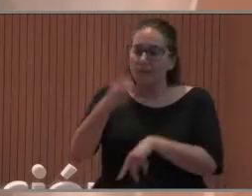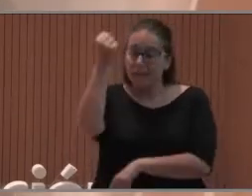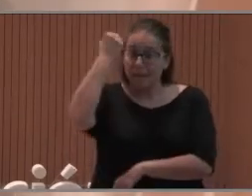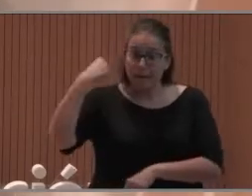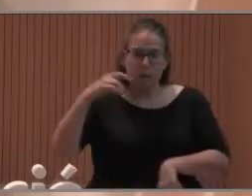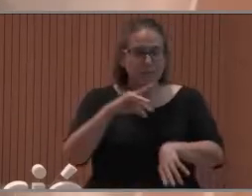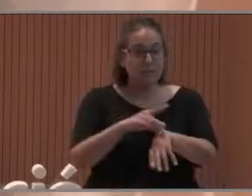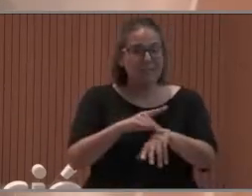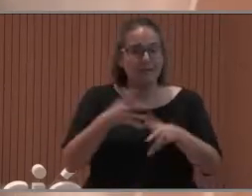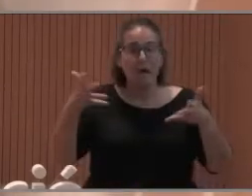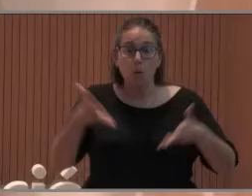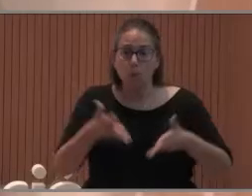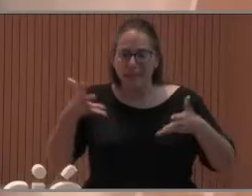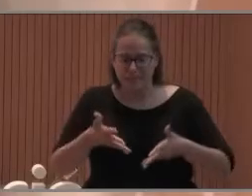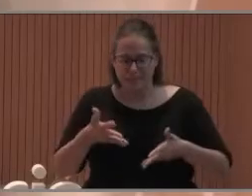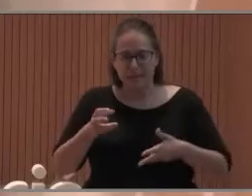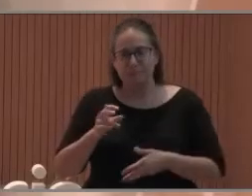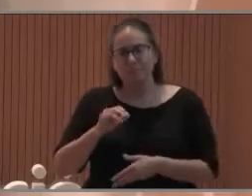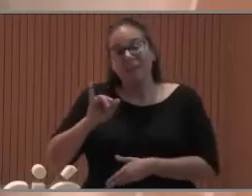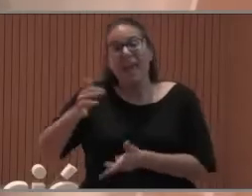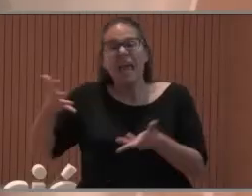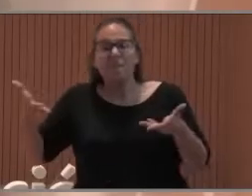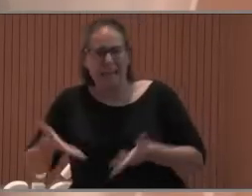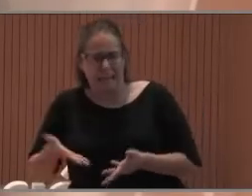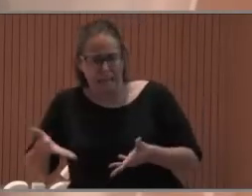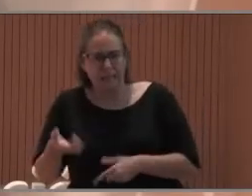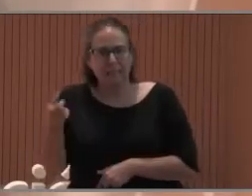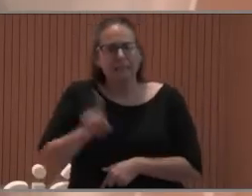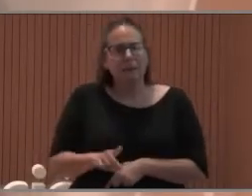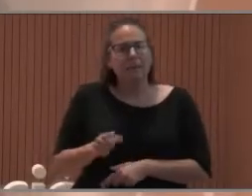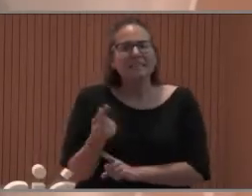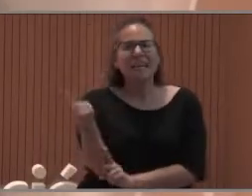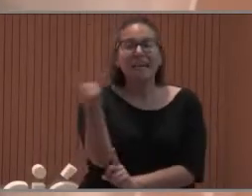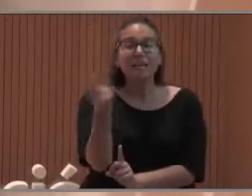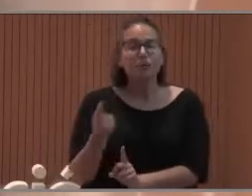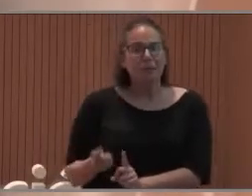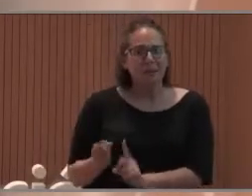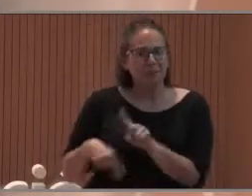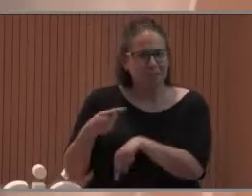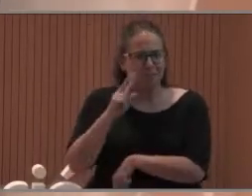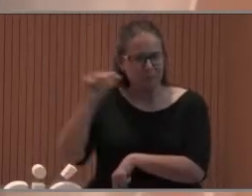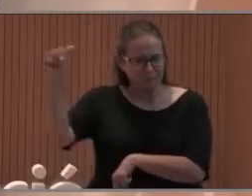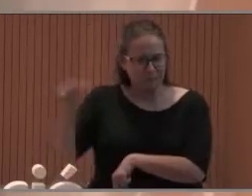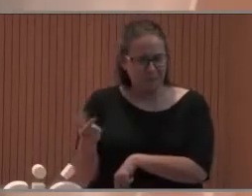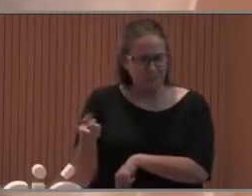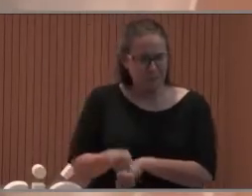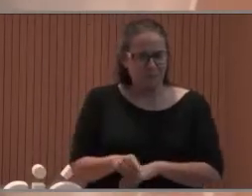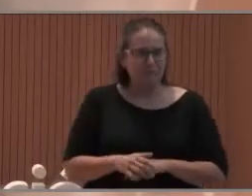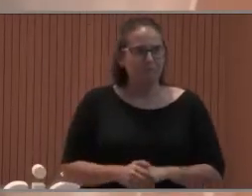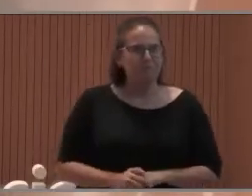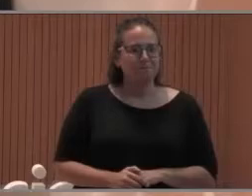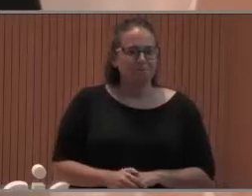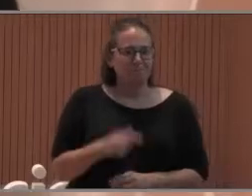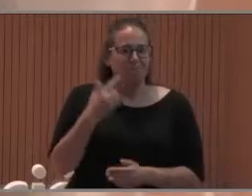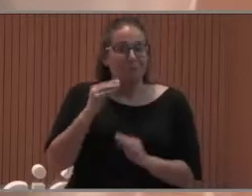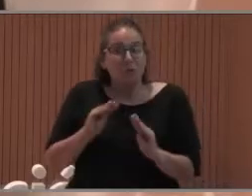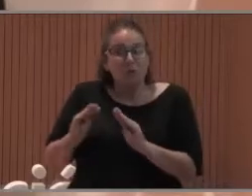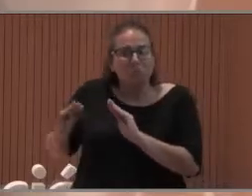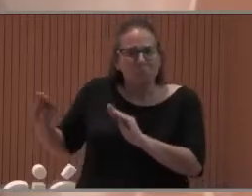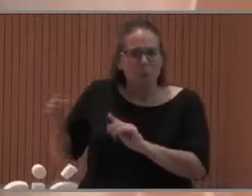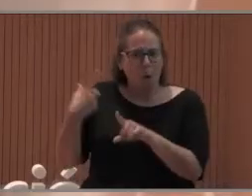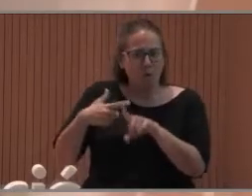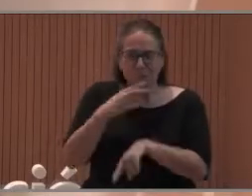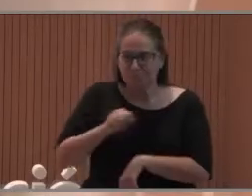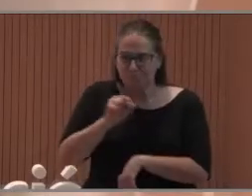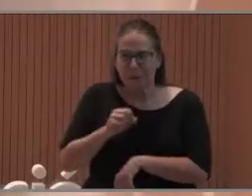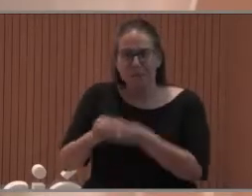de Urgencias y Emergencias y también es ilustrador, y lo vamos a ver. Vamos a ver una pequeña muestra de las cosas tan